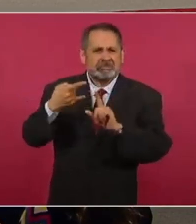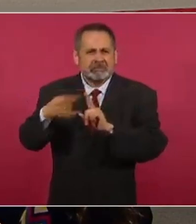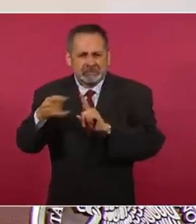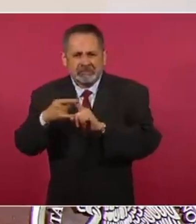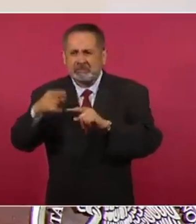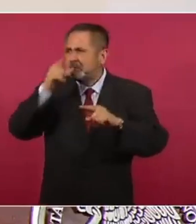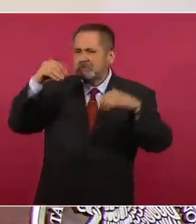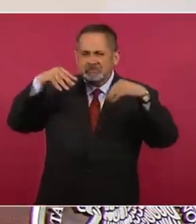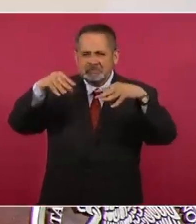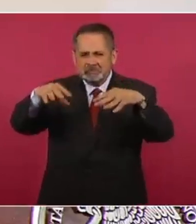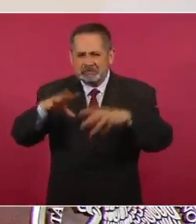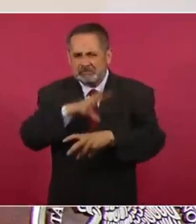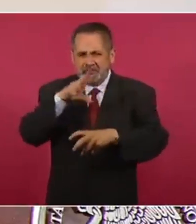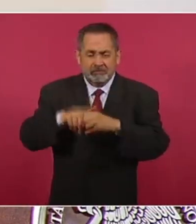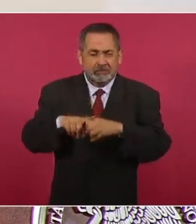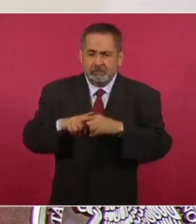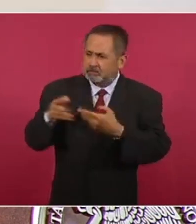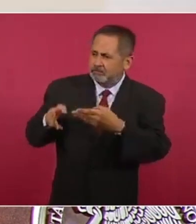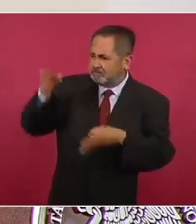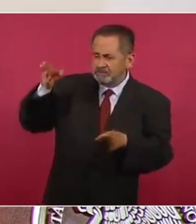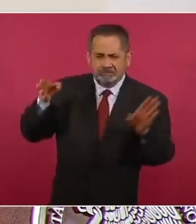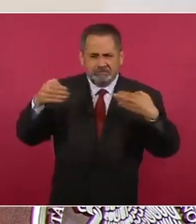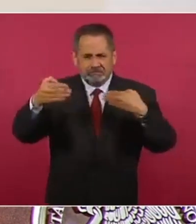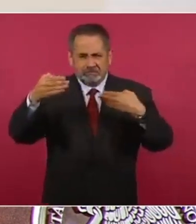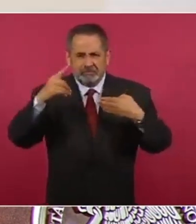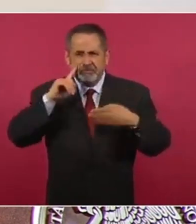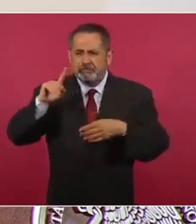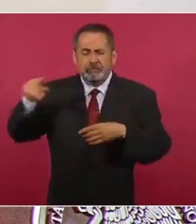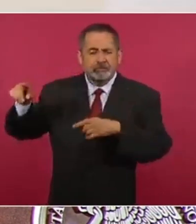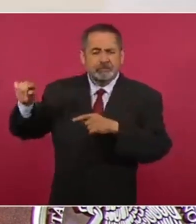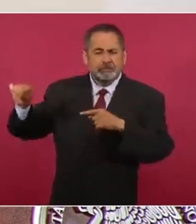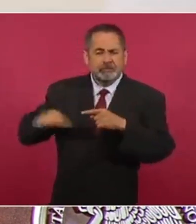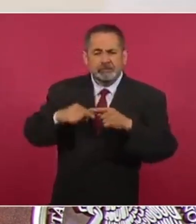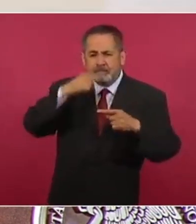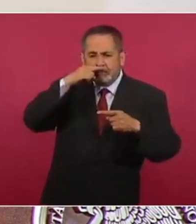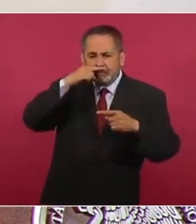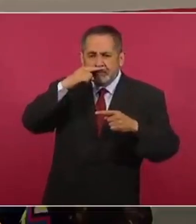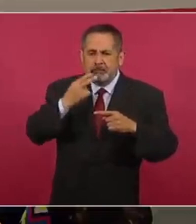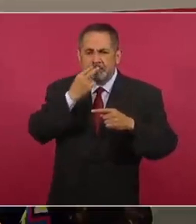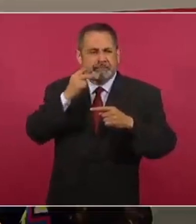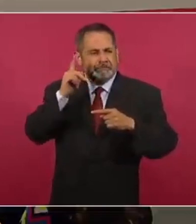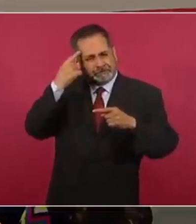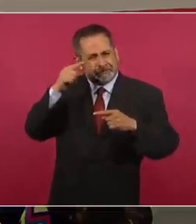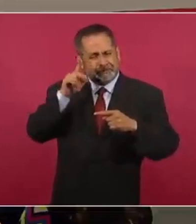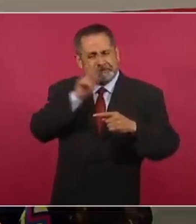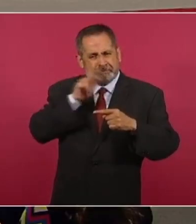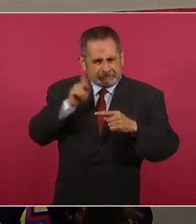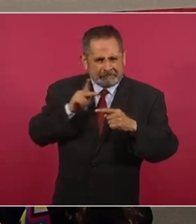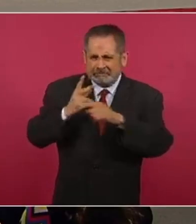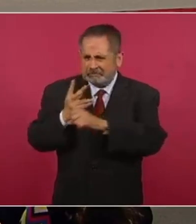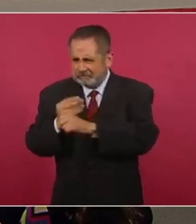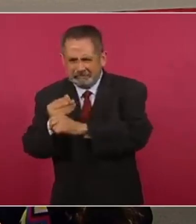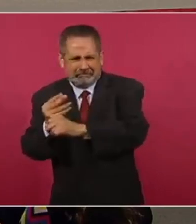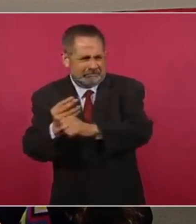en las lámparas en las tomas murales donde está el oxígeno y los gases medicinales en el mantenimiento de los